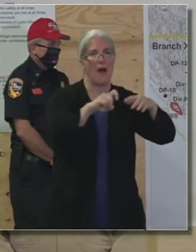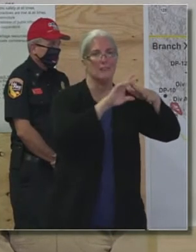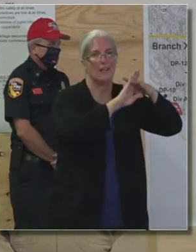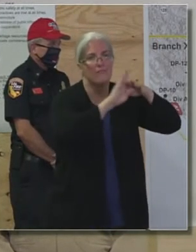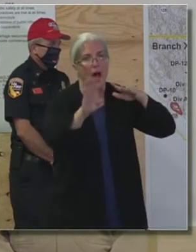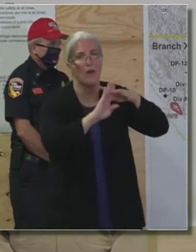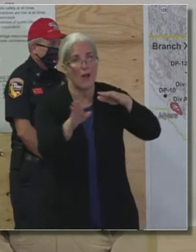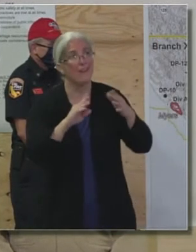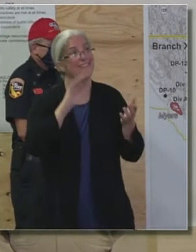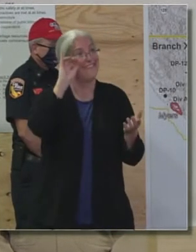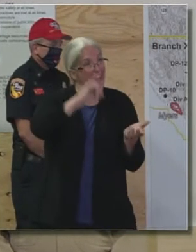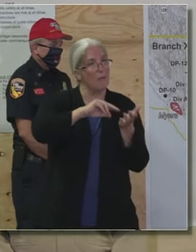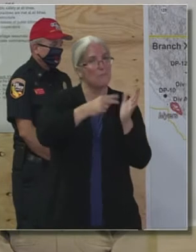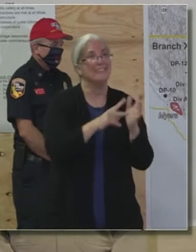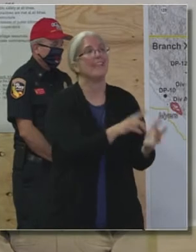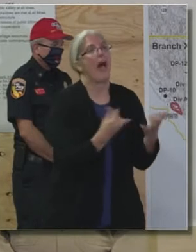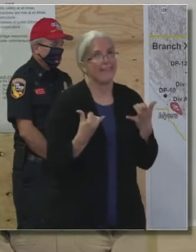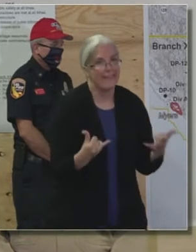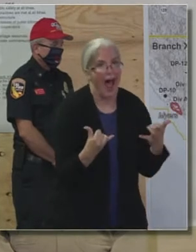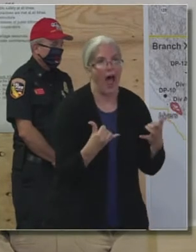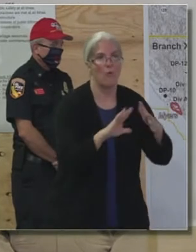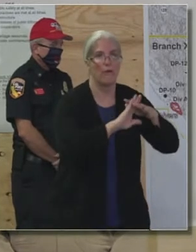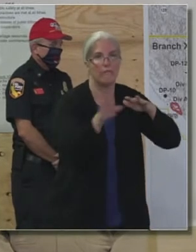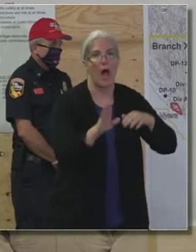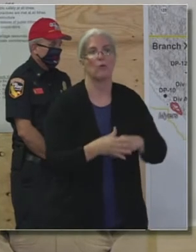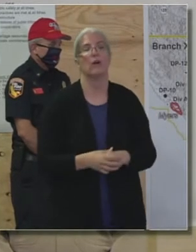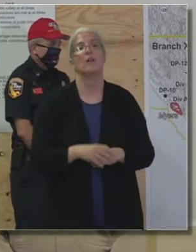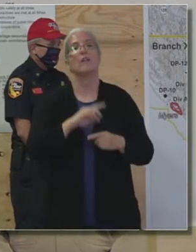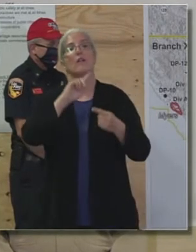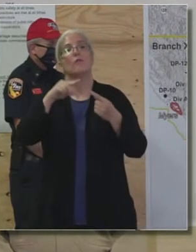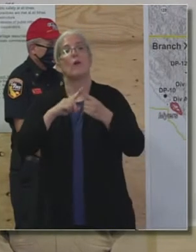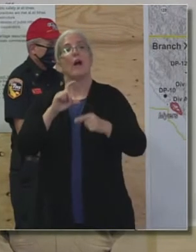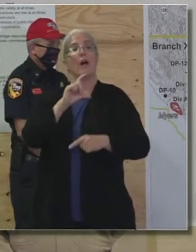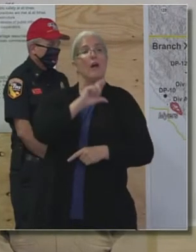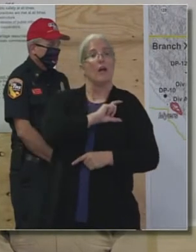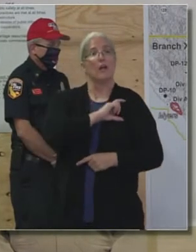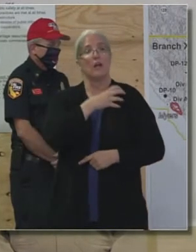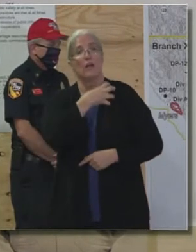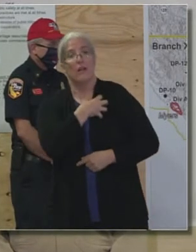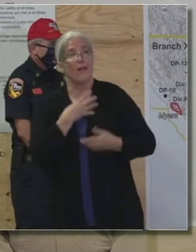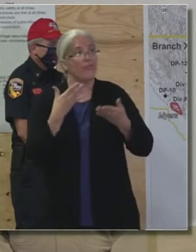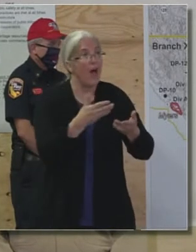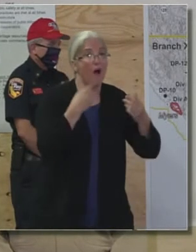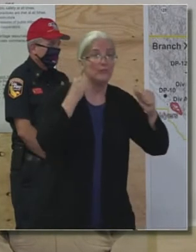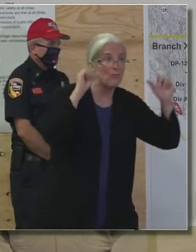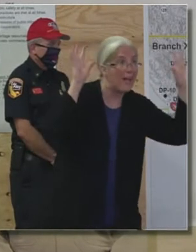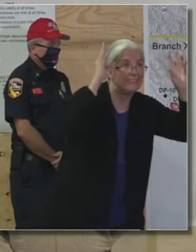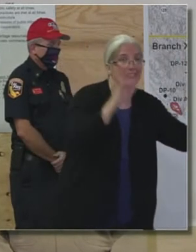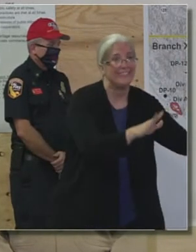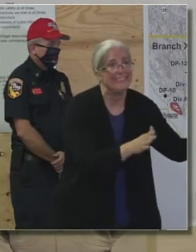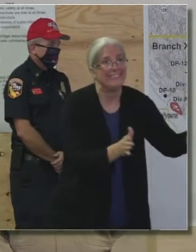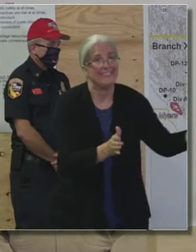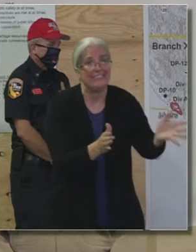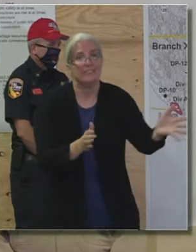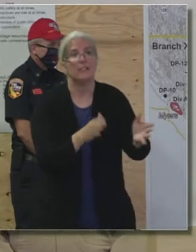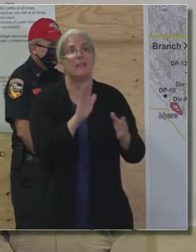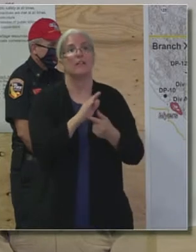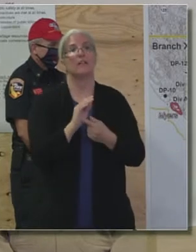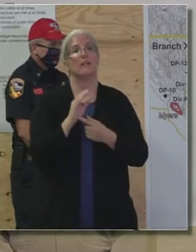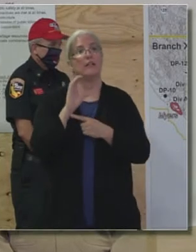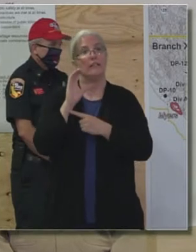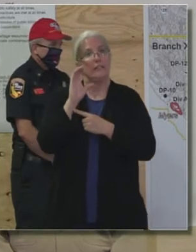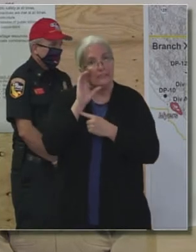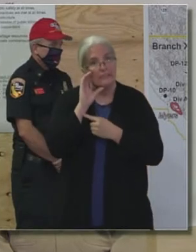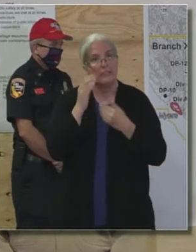o en la televisión cuando comisarios o agentes del orden público están en su comunidad tratando de evacuar a la gente oirán